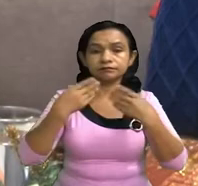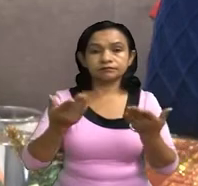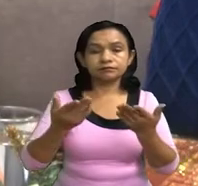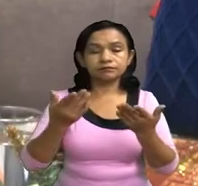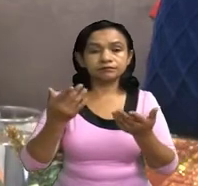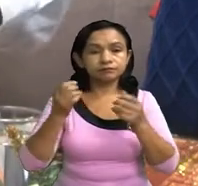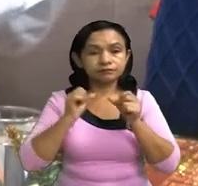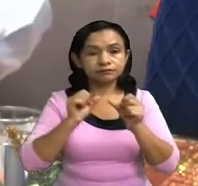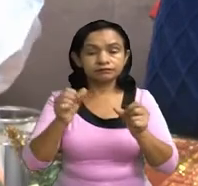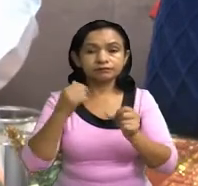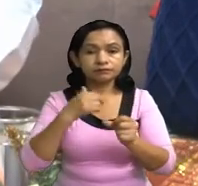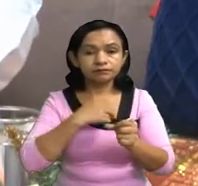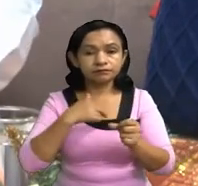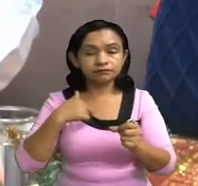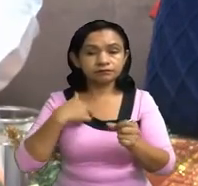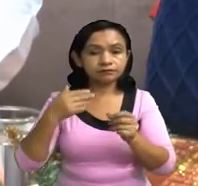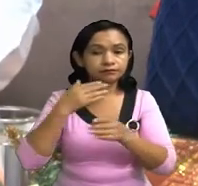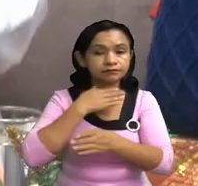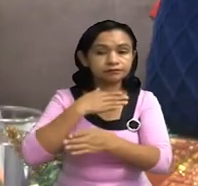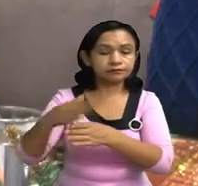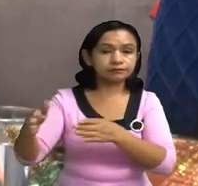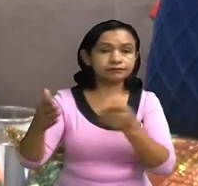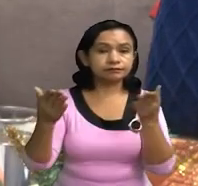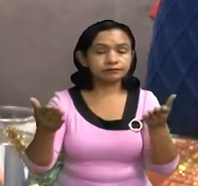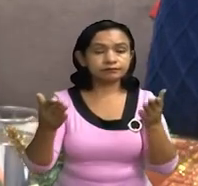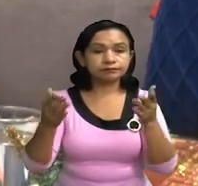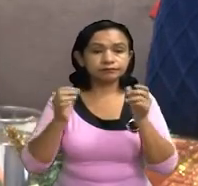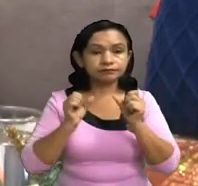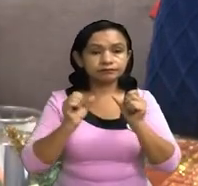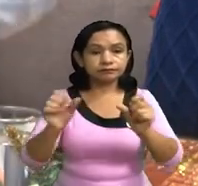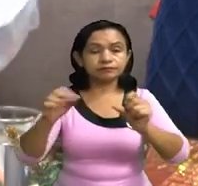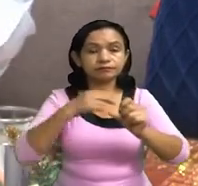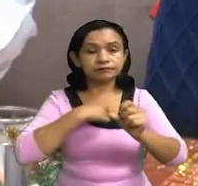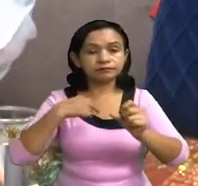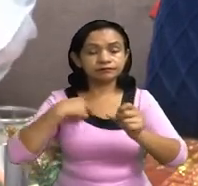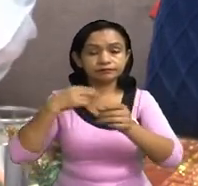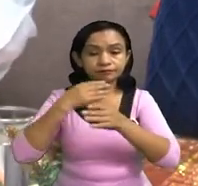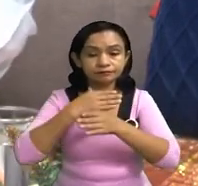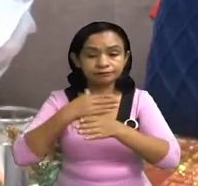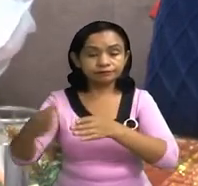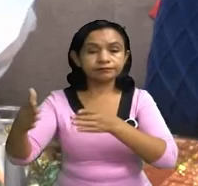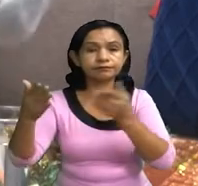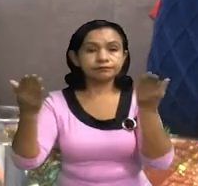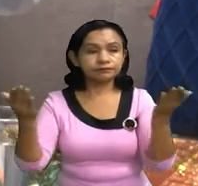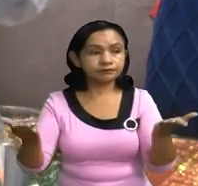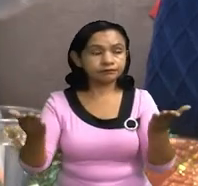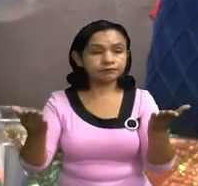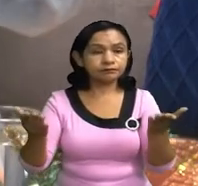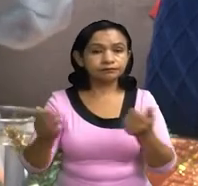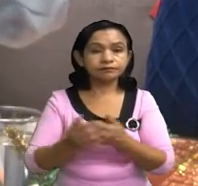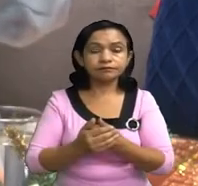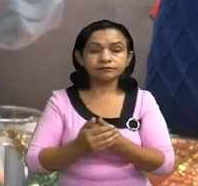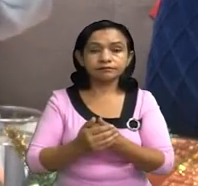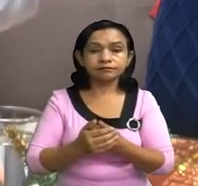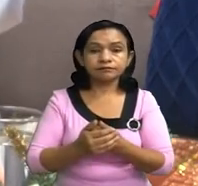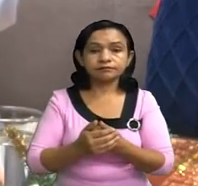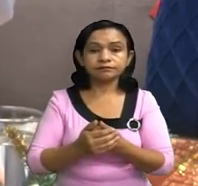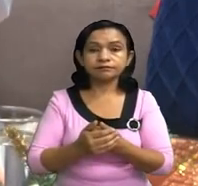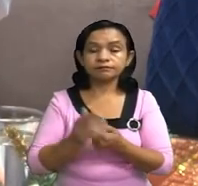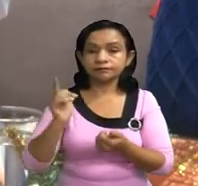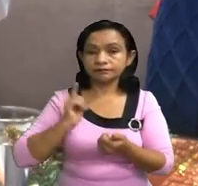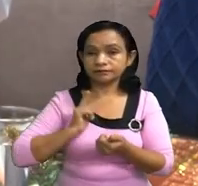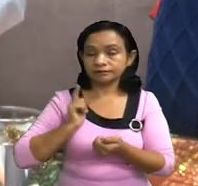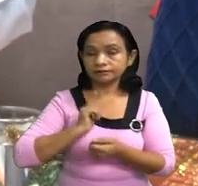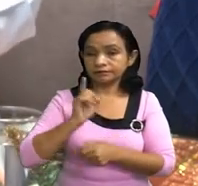siendo excluidos. Seguimos siendo excluidos. Y eso, y a pesar de que el